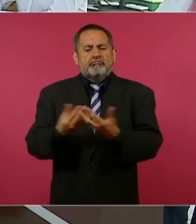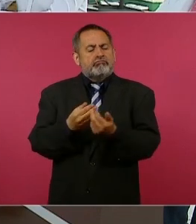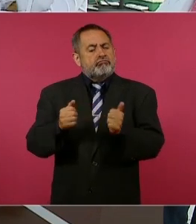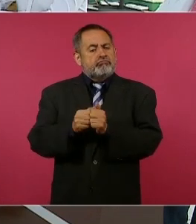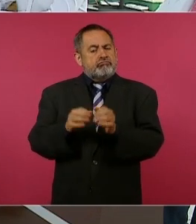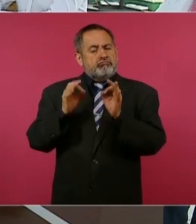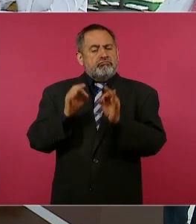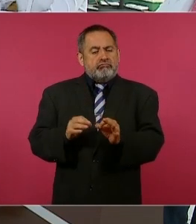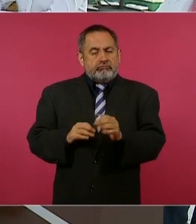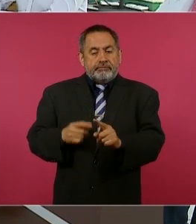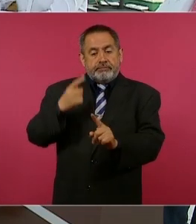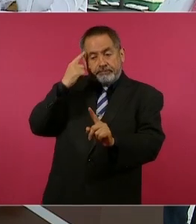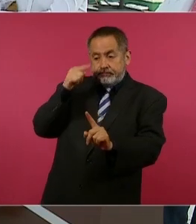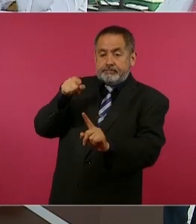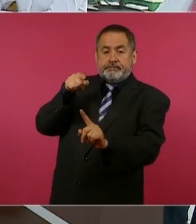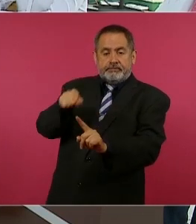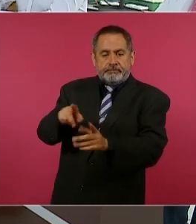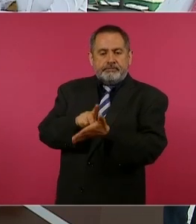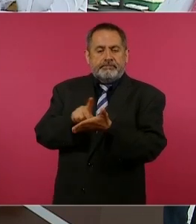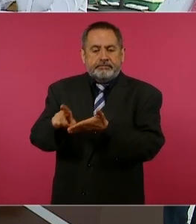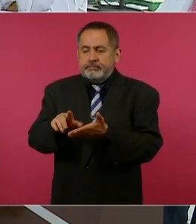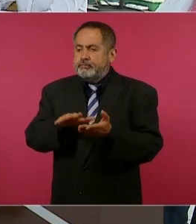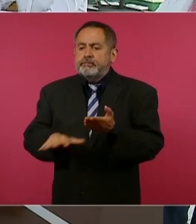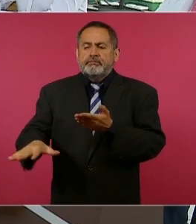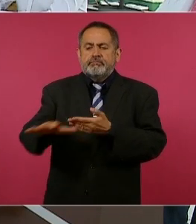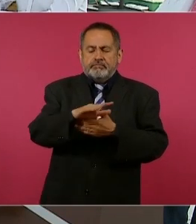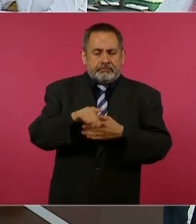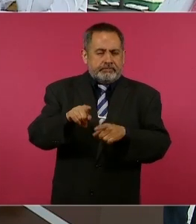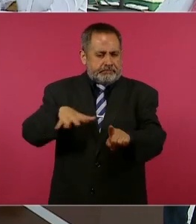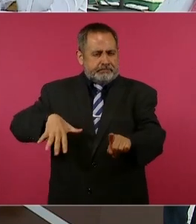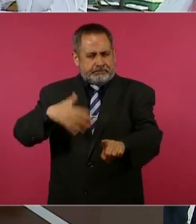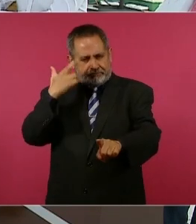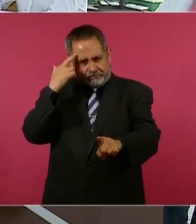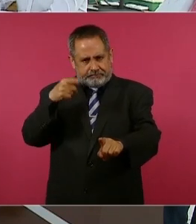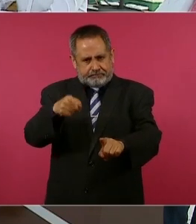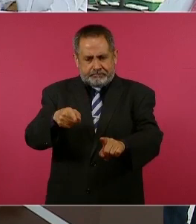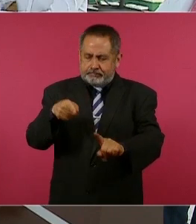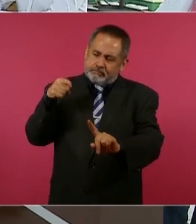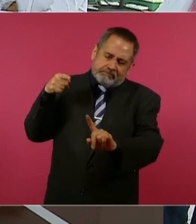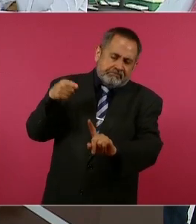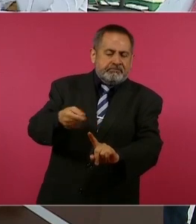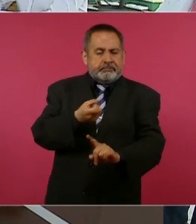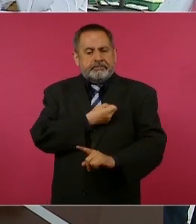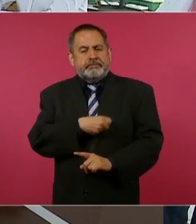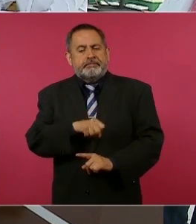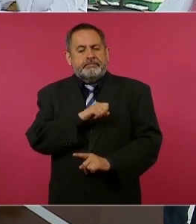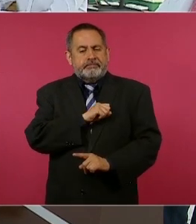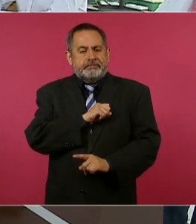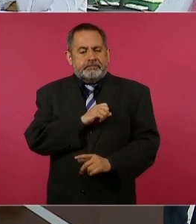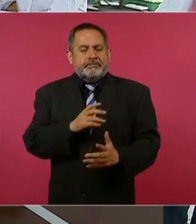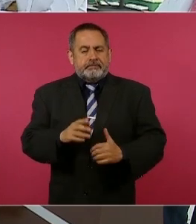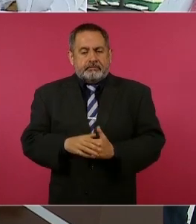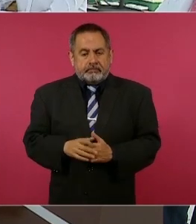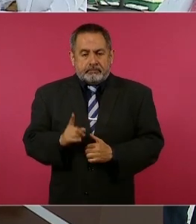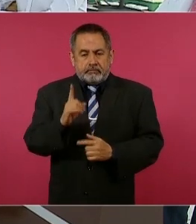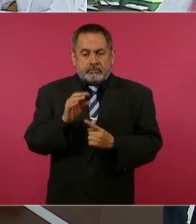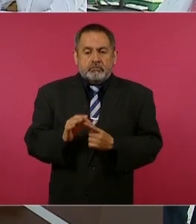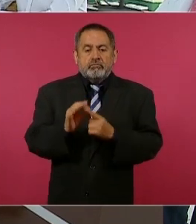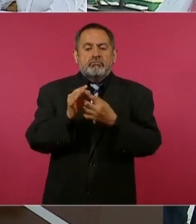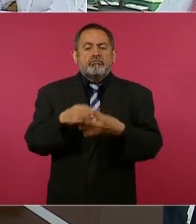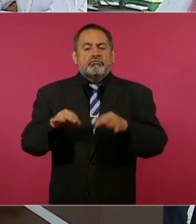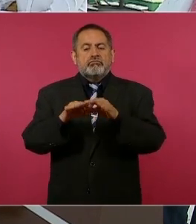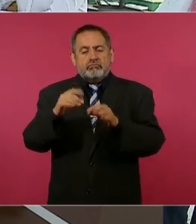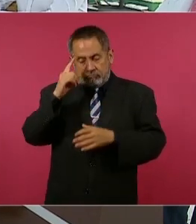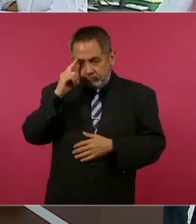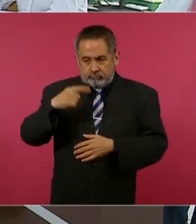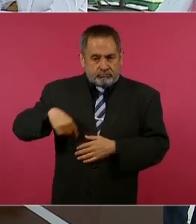equipo para garantizar el derecho del pueblo a lo que usted tanto anhela, que es la salud, y de manera muy especial